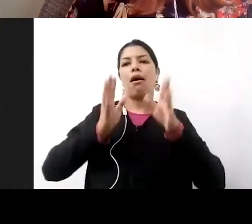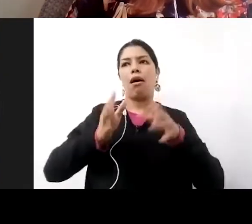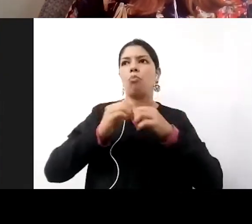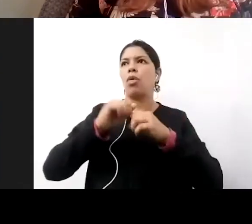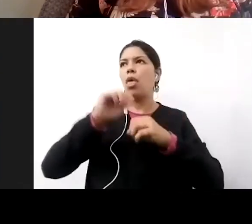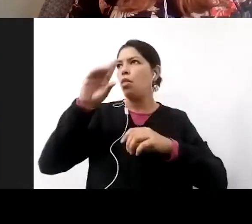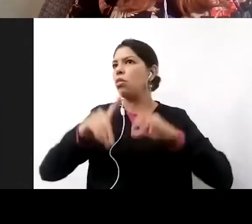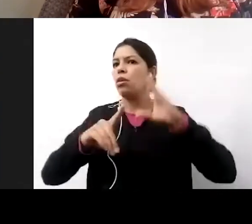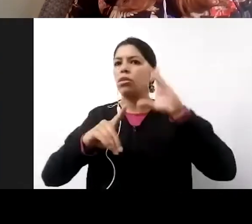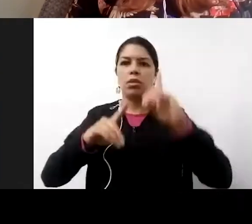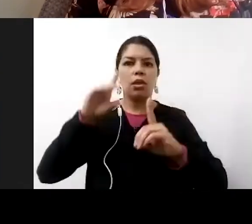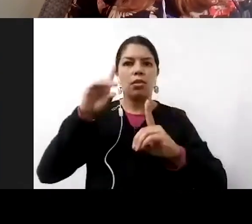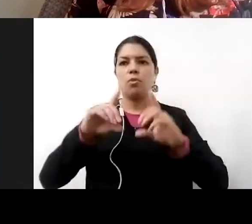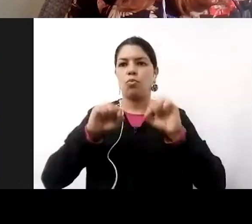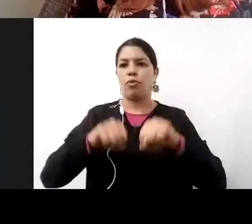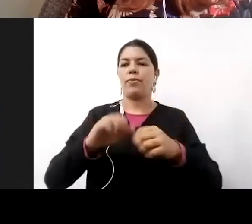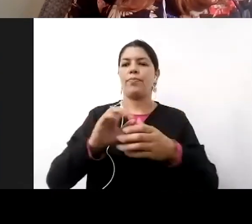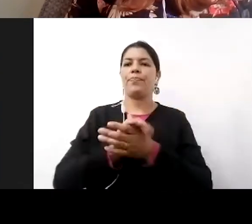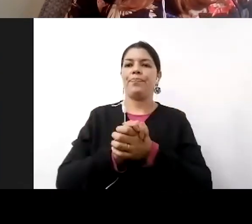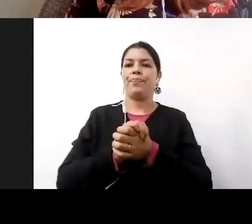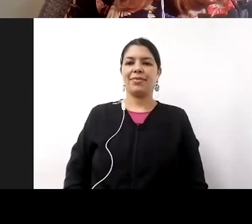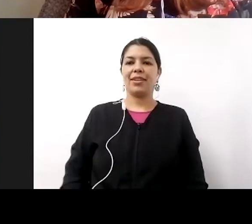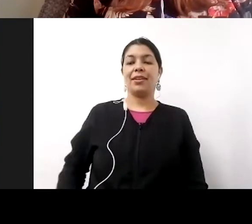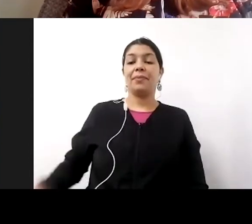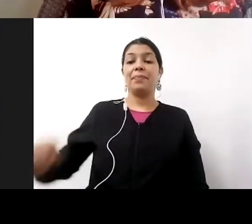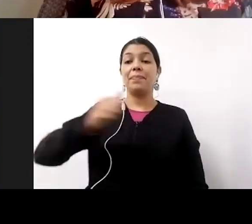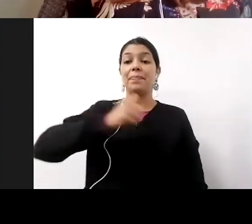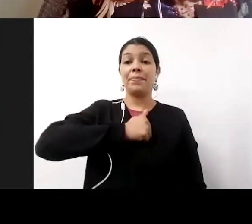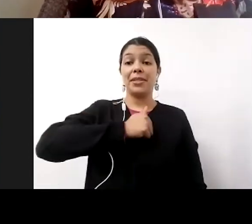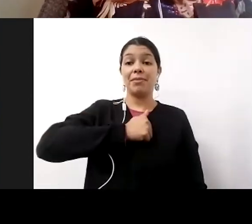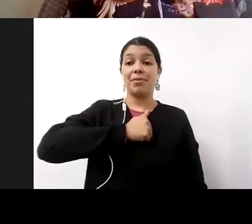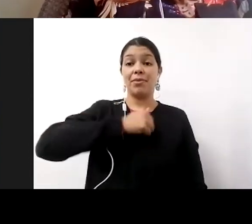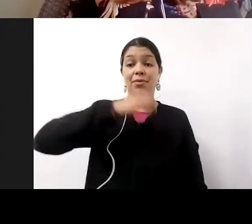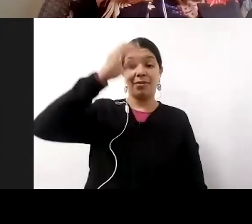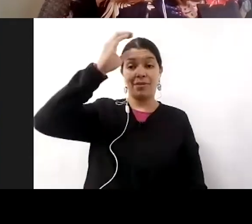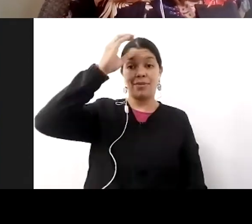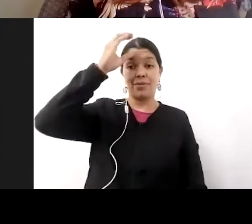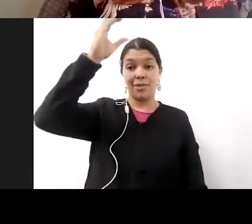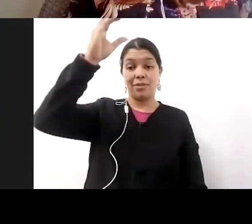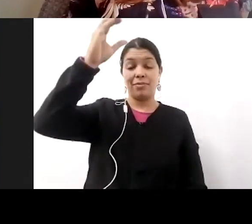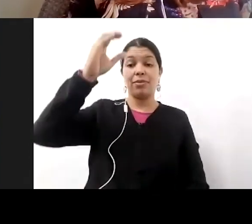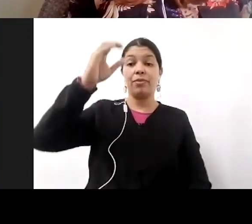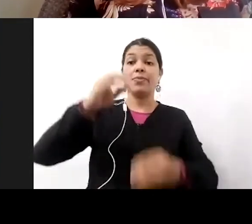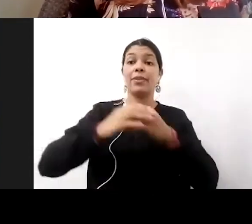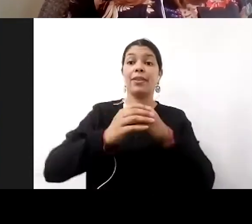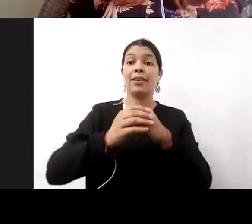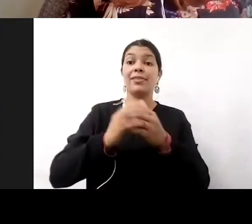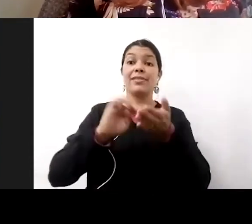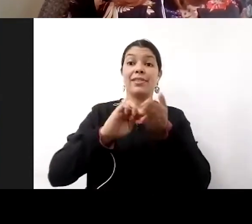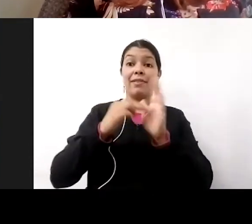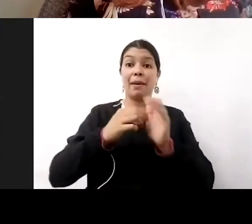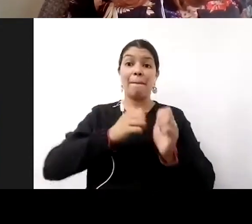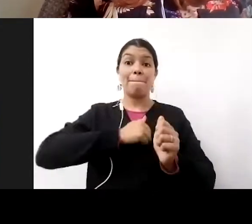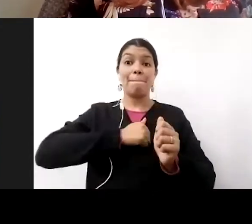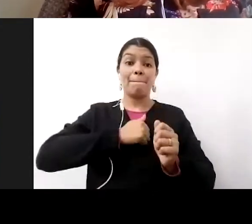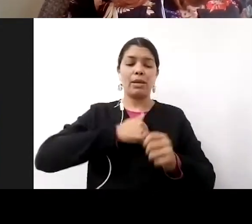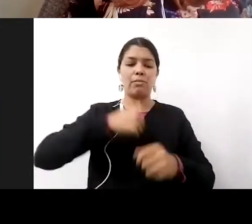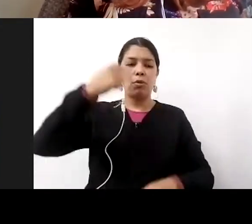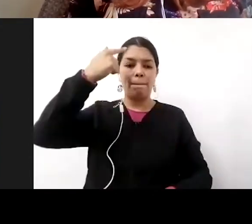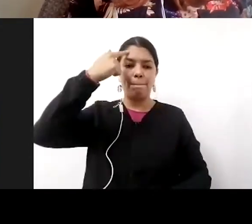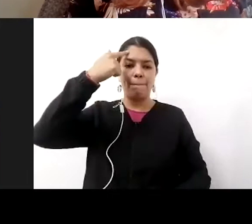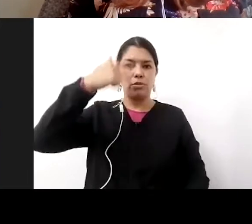decisiones. Mientras el autoconcepto, es lo que pensamos de nosotros mismos,